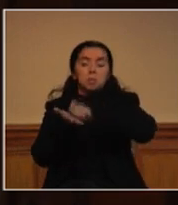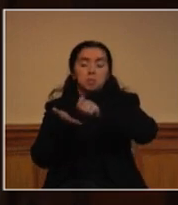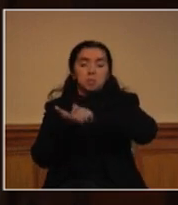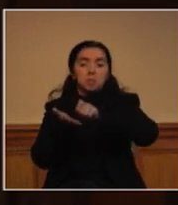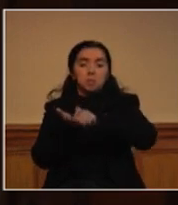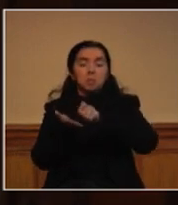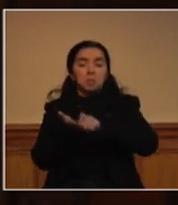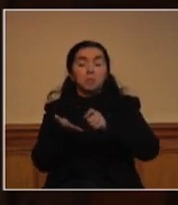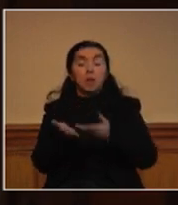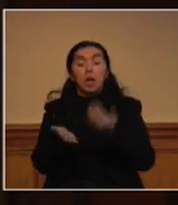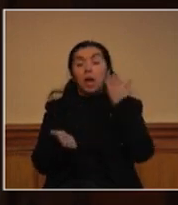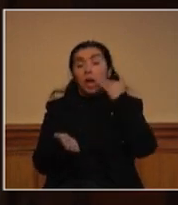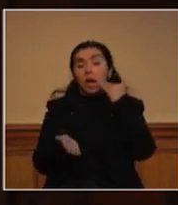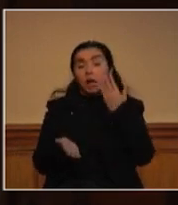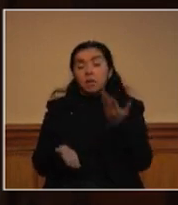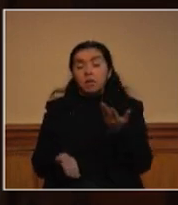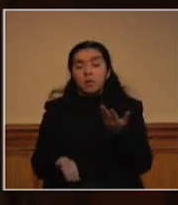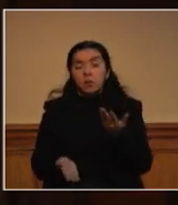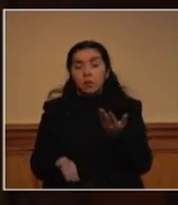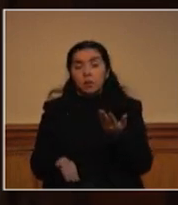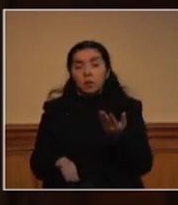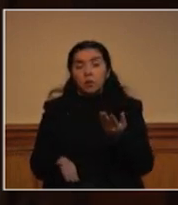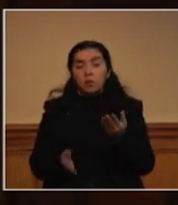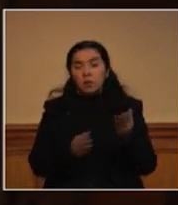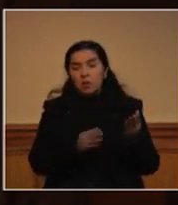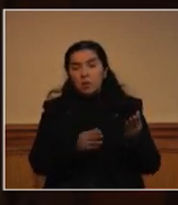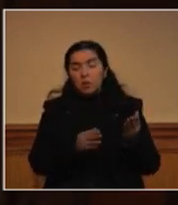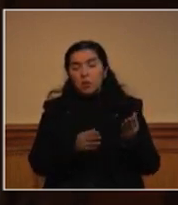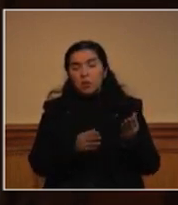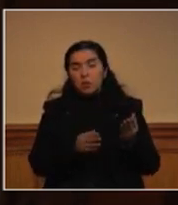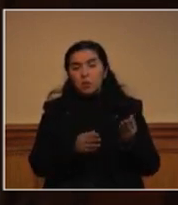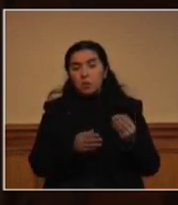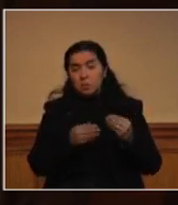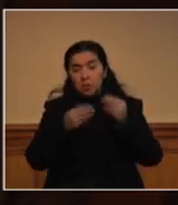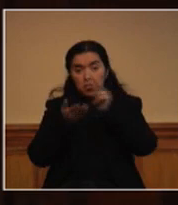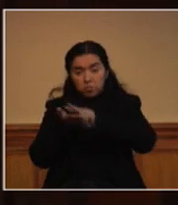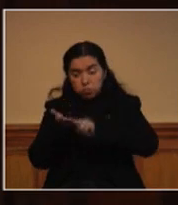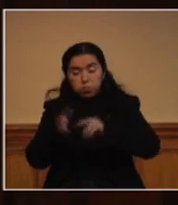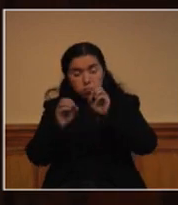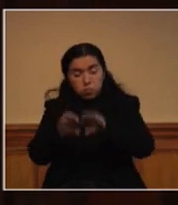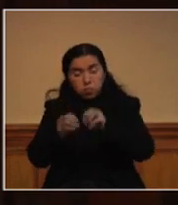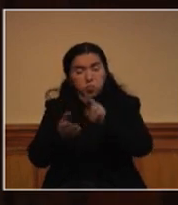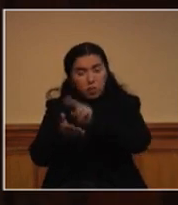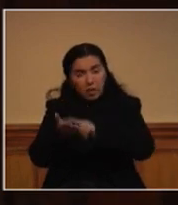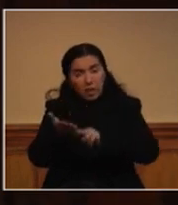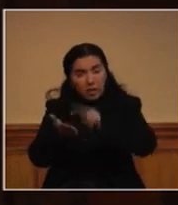niño se le somete al proceso de aprendizaje de la lectura,